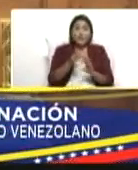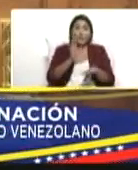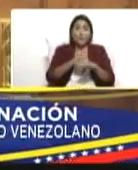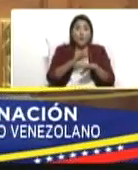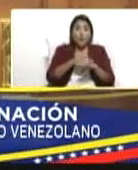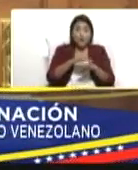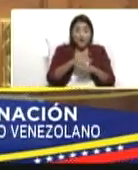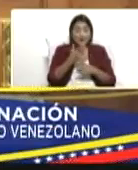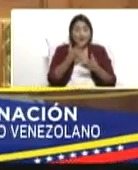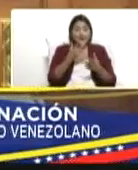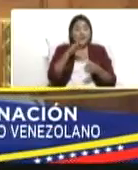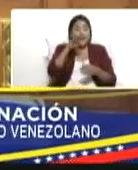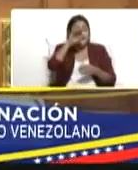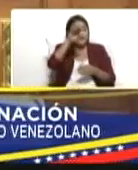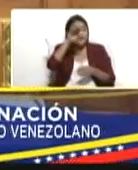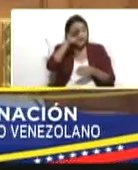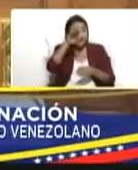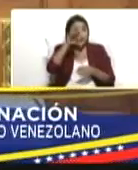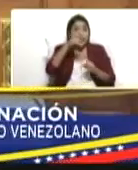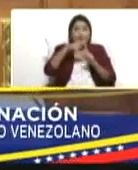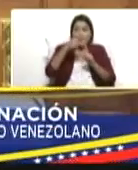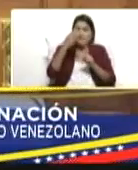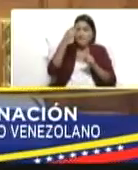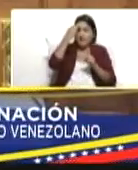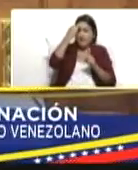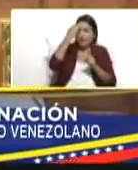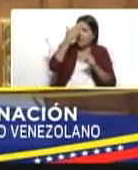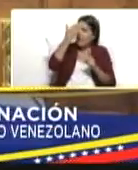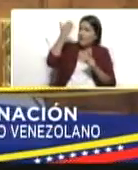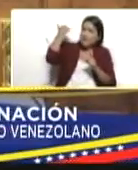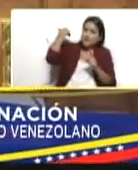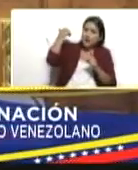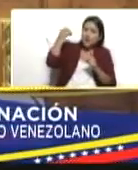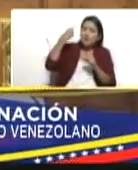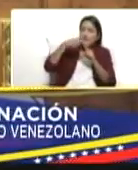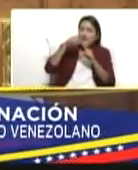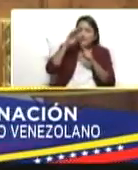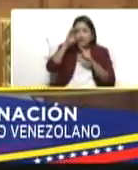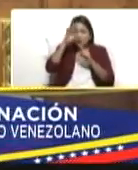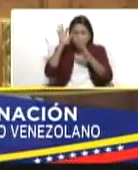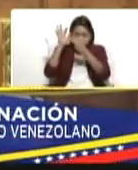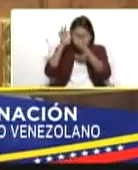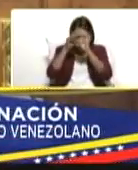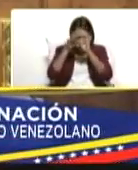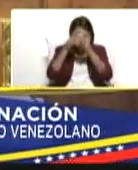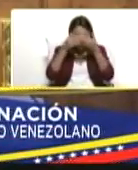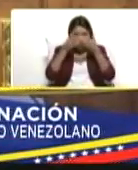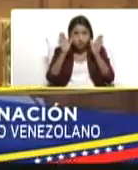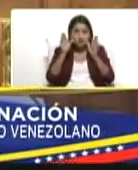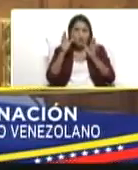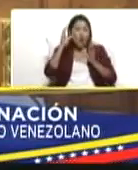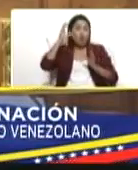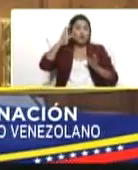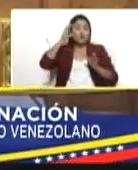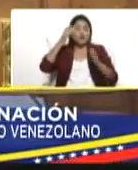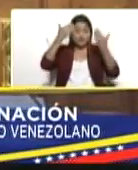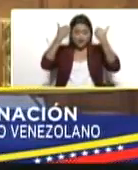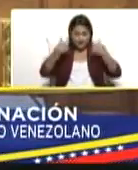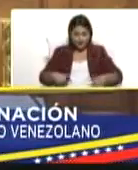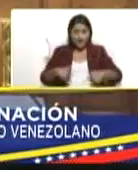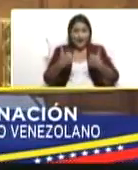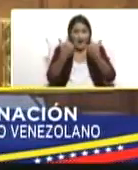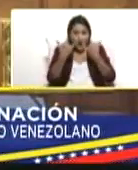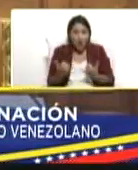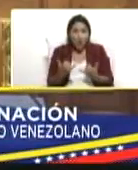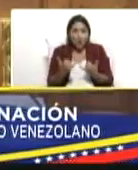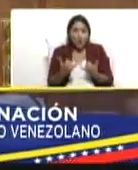y la visión de futuro se encuentran para hacernos más conscientes de nuestra existencia de quienes somos verdaderamente Cuáles